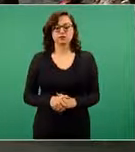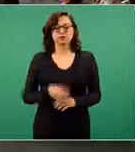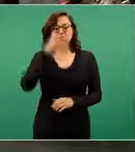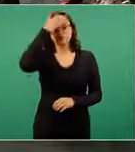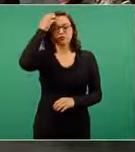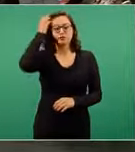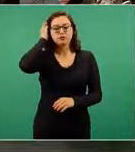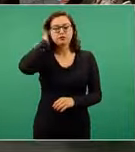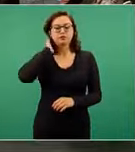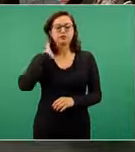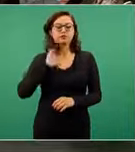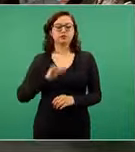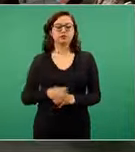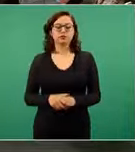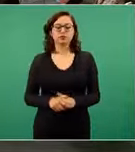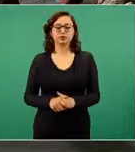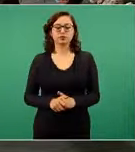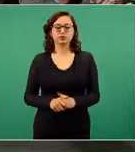Lo de Colombia,